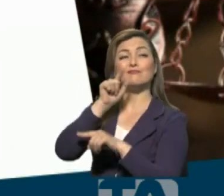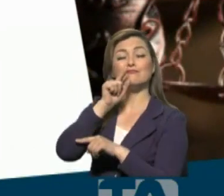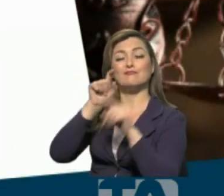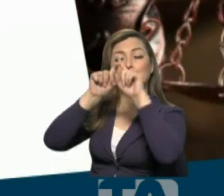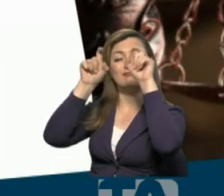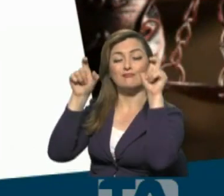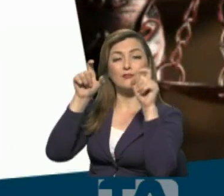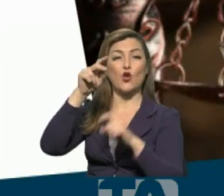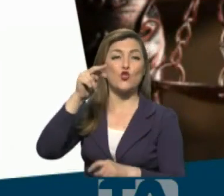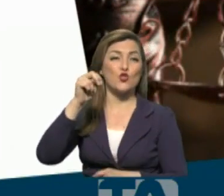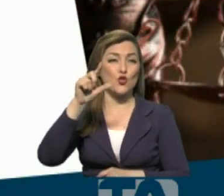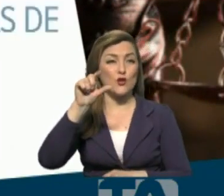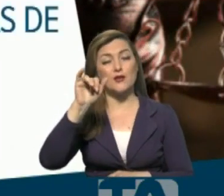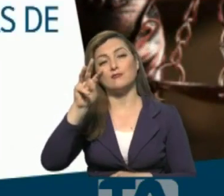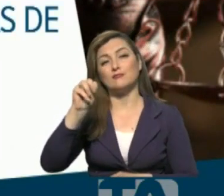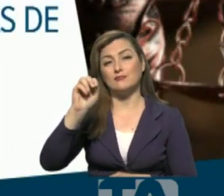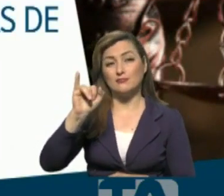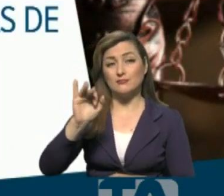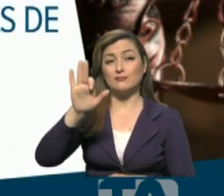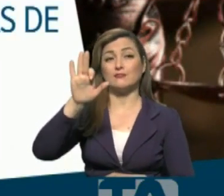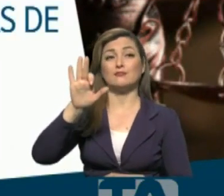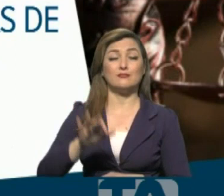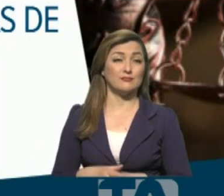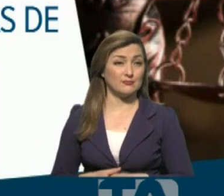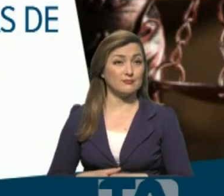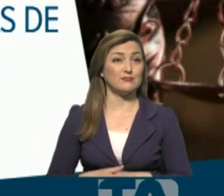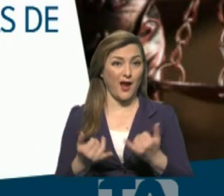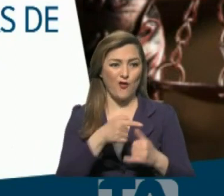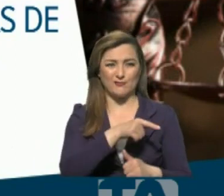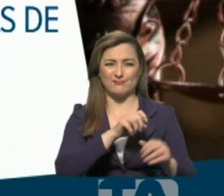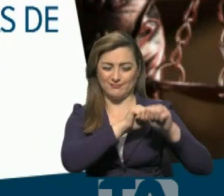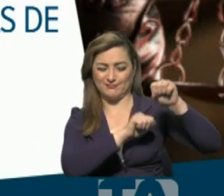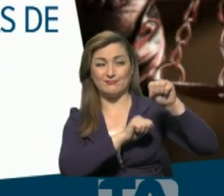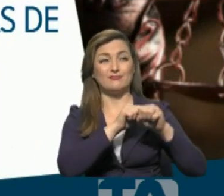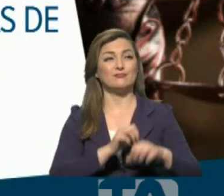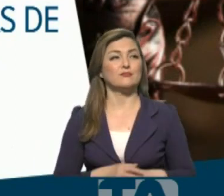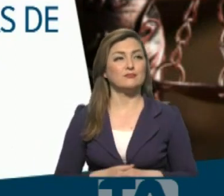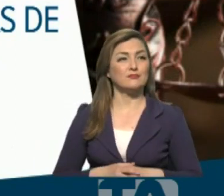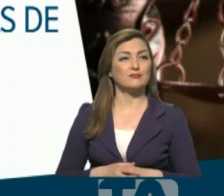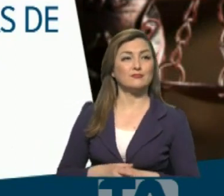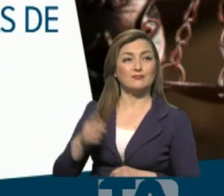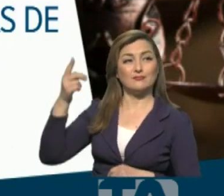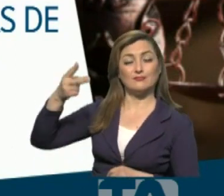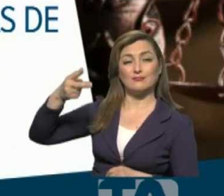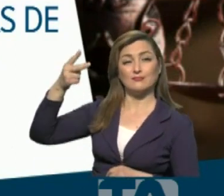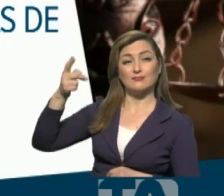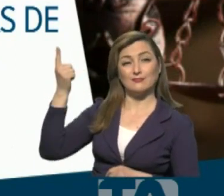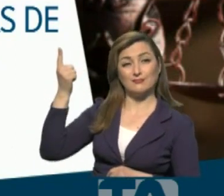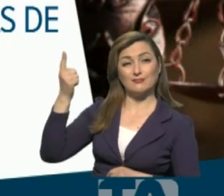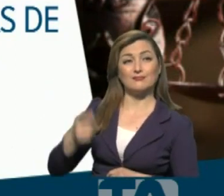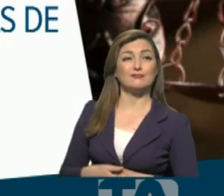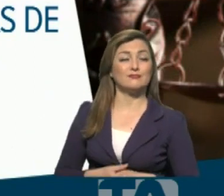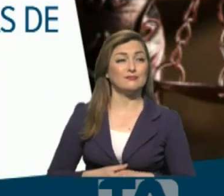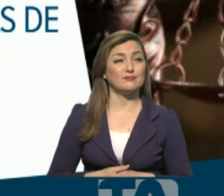la compañía No Limit, hoy mencionada en el caso Las Torres, Armengol Ceballos Díaz y José Cisneros, de las firmas